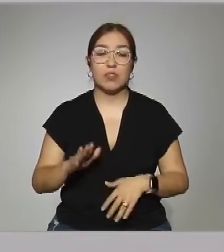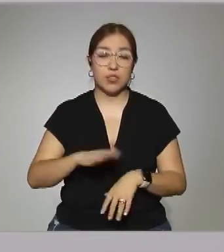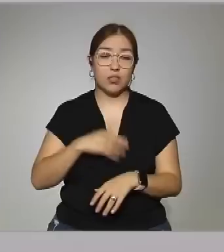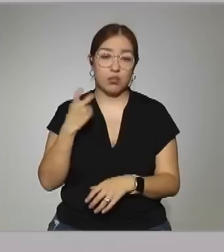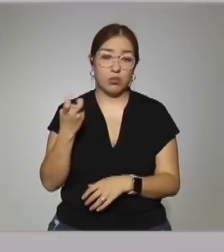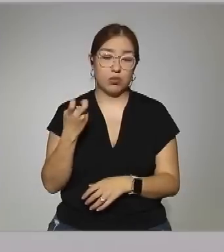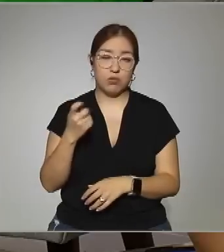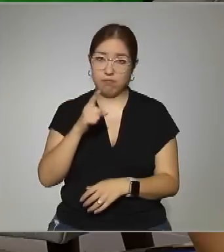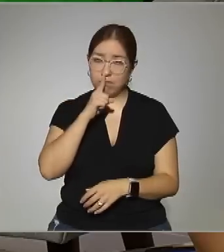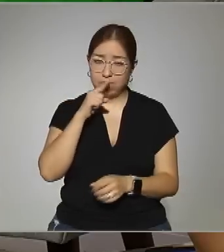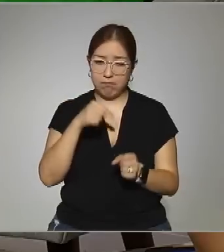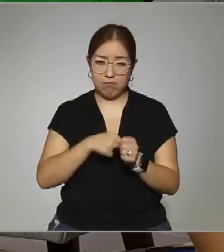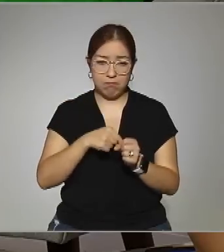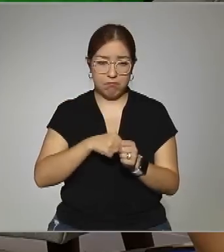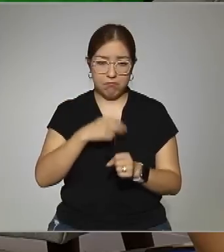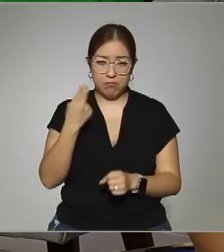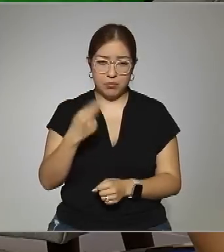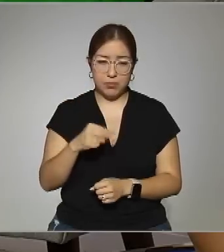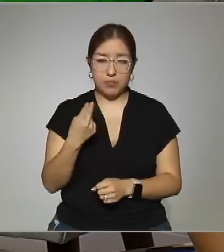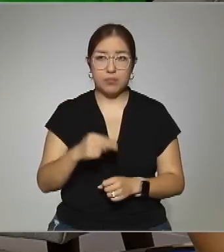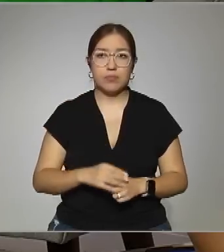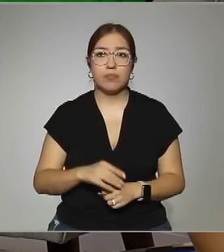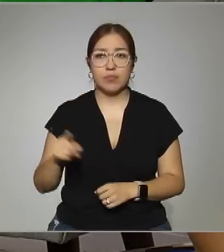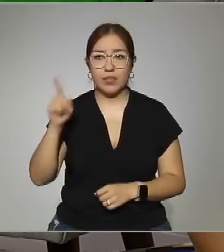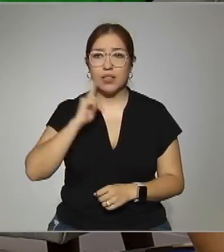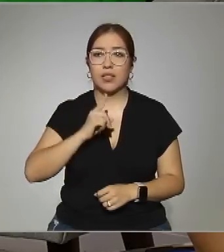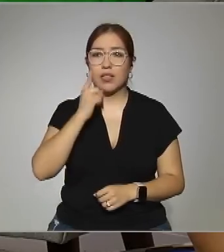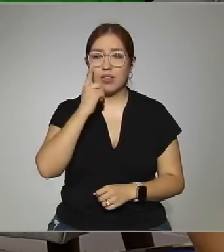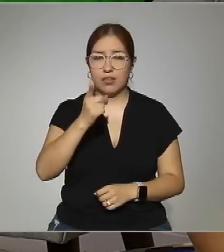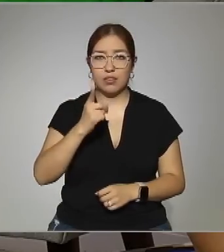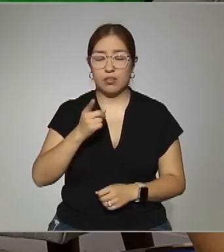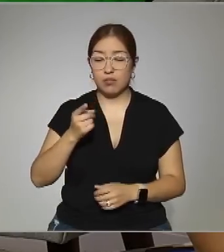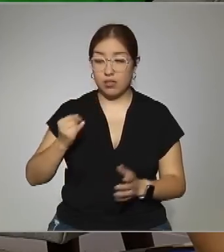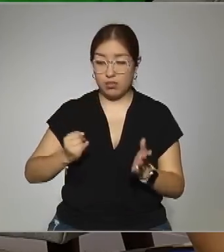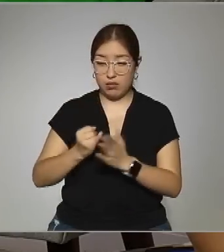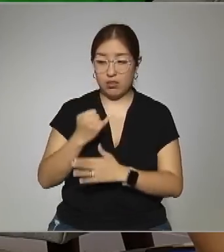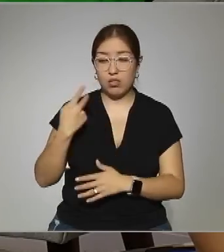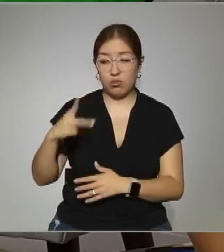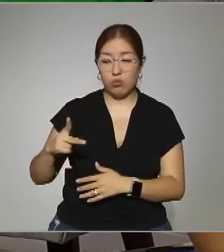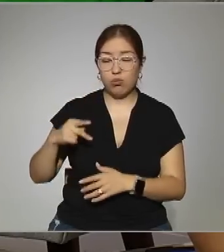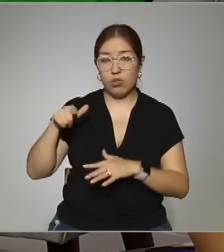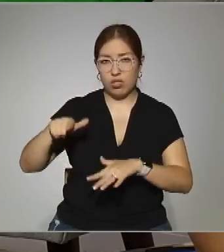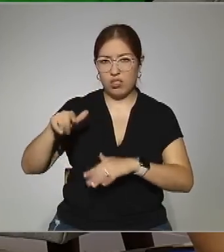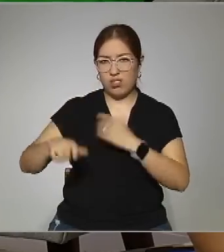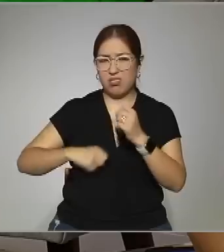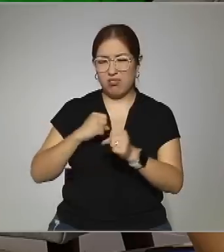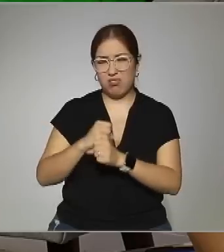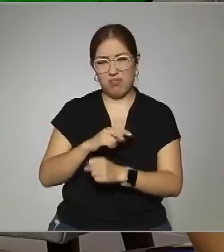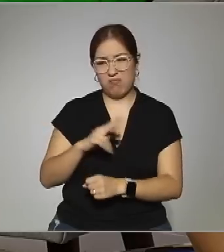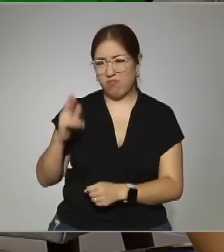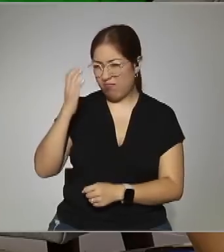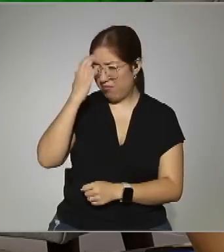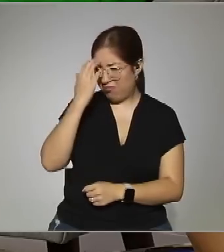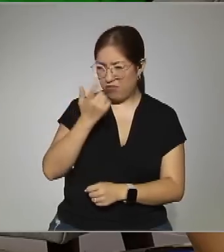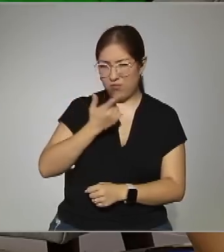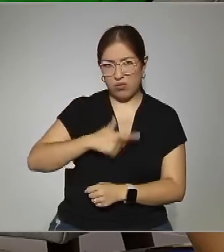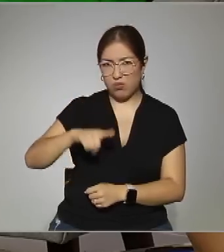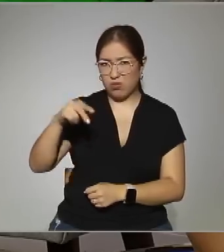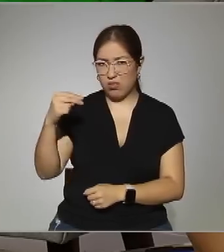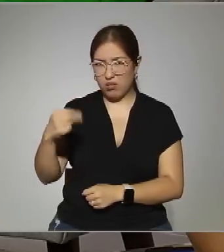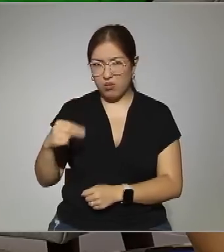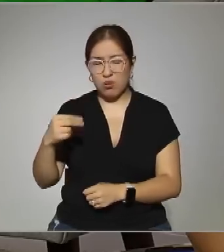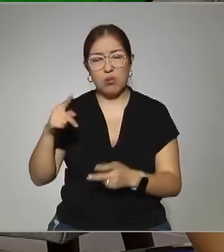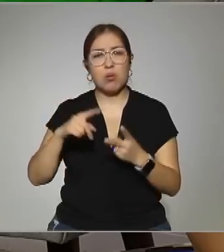sí, y que ella dice, ¿no? Como que a los 17 años reconoce que no le gustaba mucho como que su nombre, había habido ahí